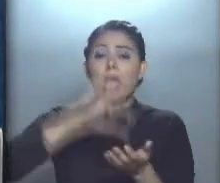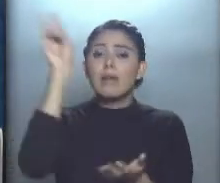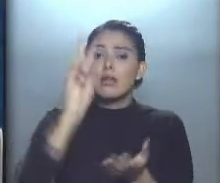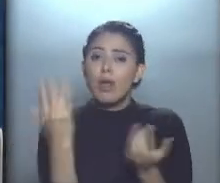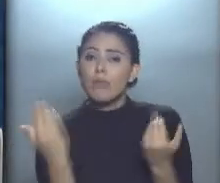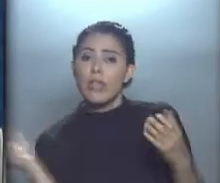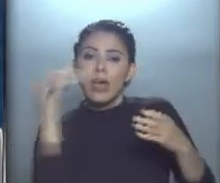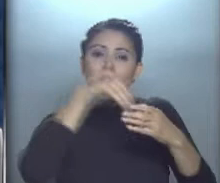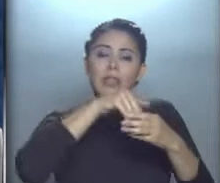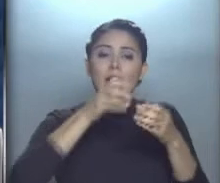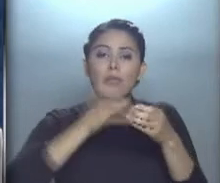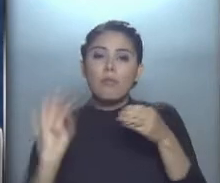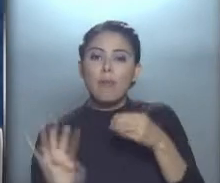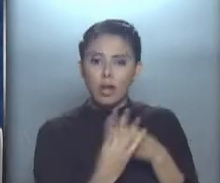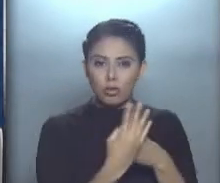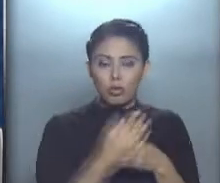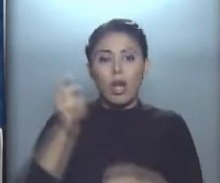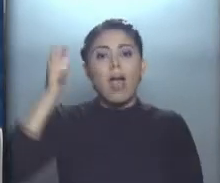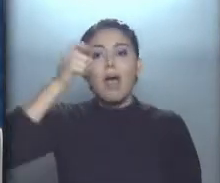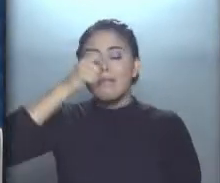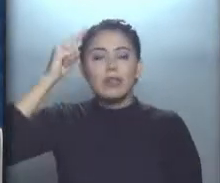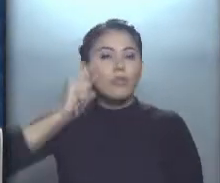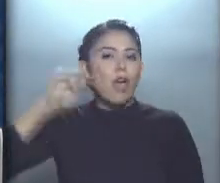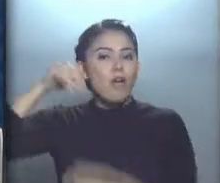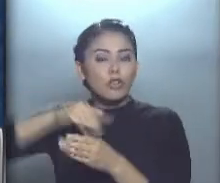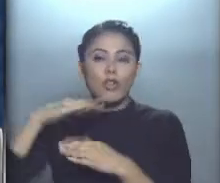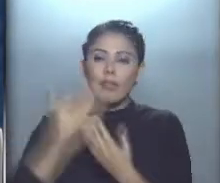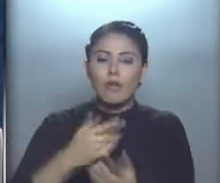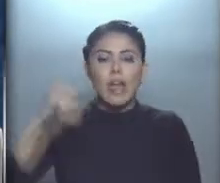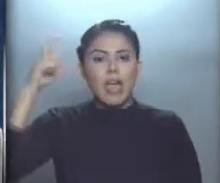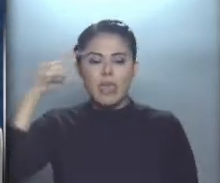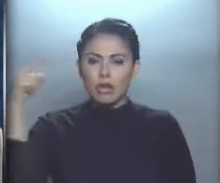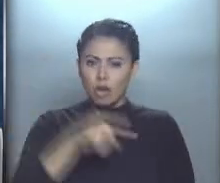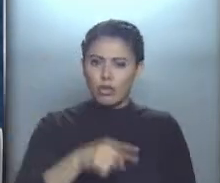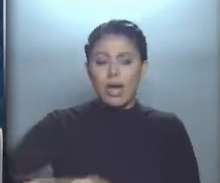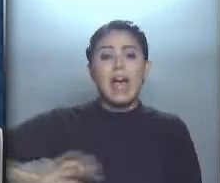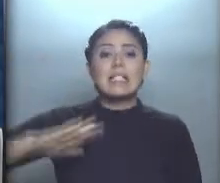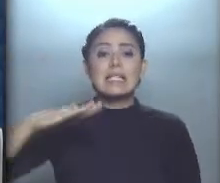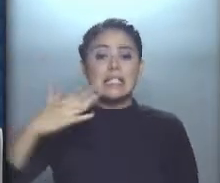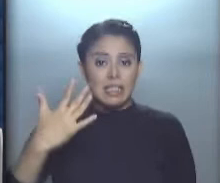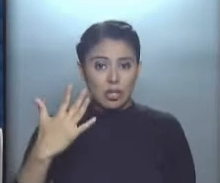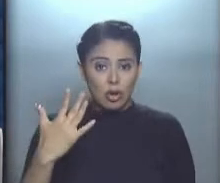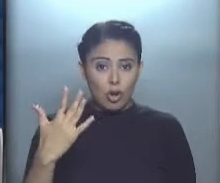Mercosur. Fueron 29 votos a favor, 10 de rechazo, 5